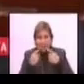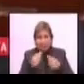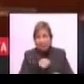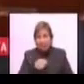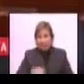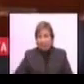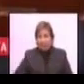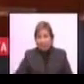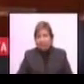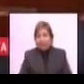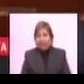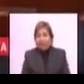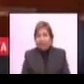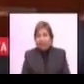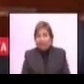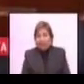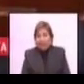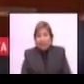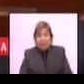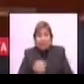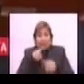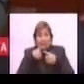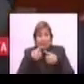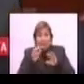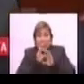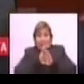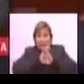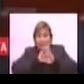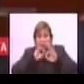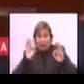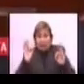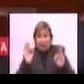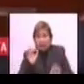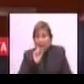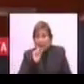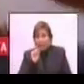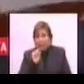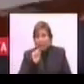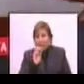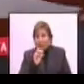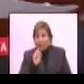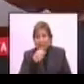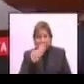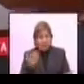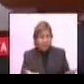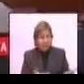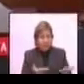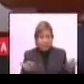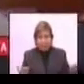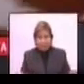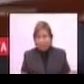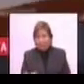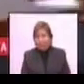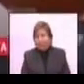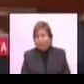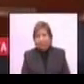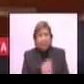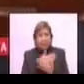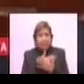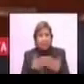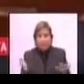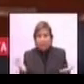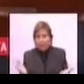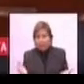la ministra Martens. Y resulta, presidente, que nadie ha visto esa censura. ¿Dónde está la censura? No hay